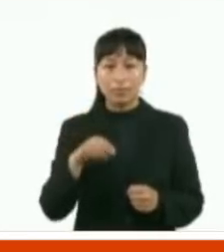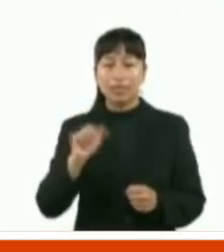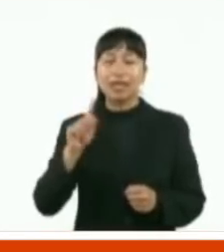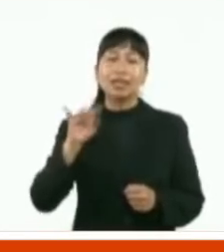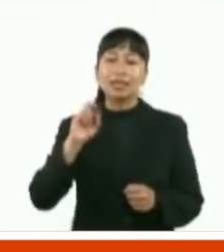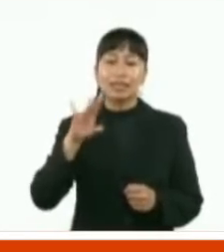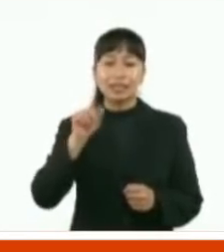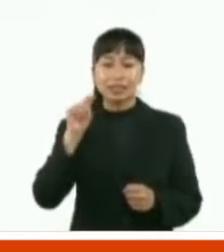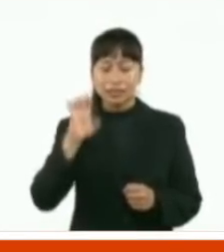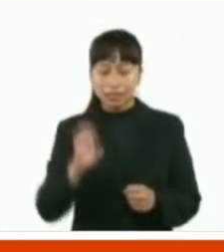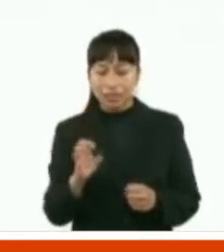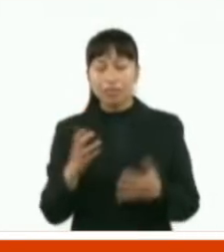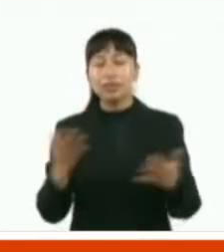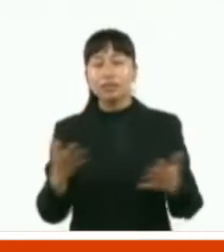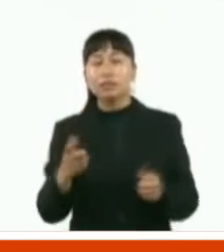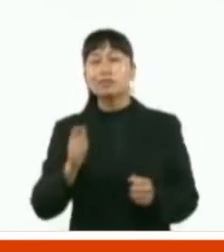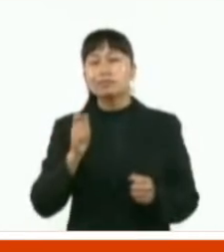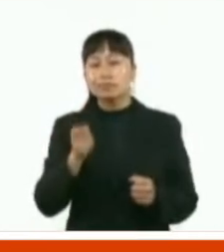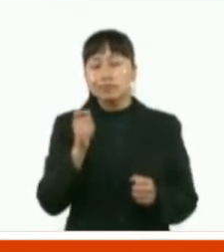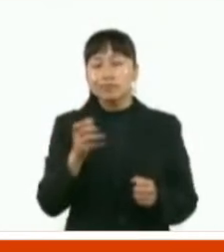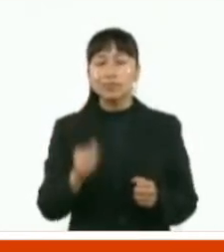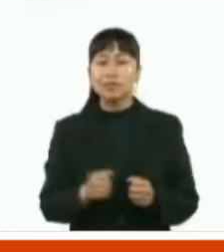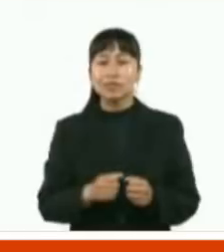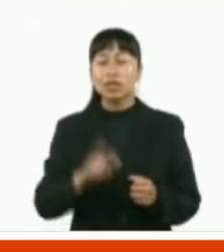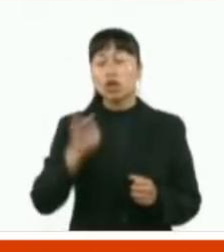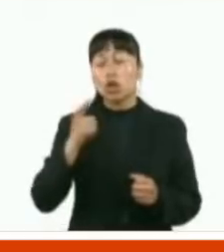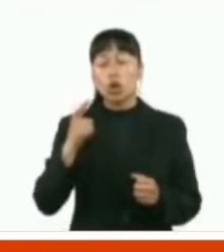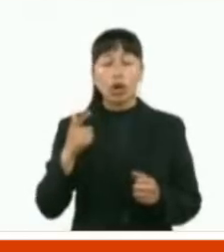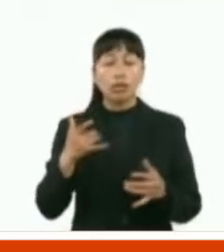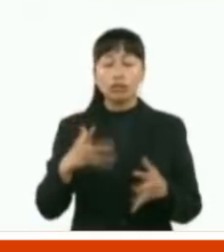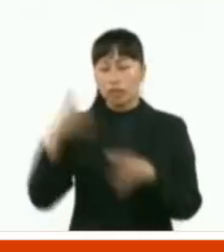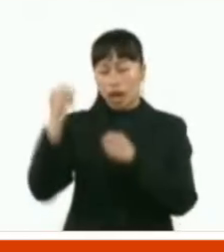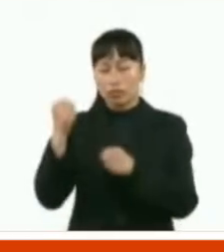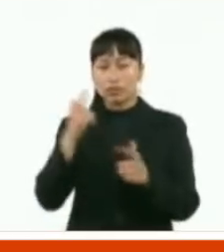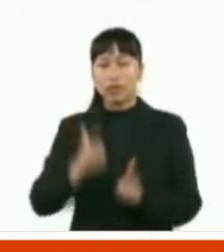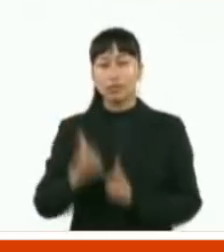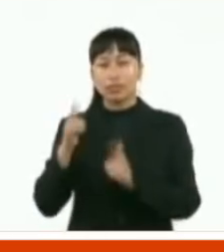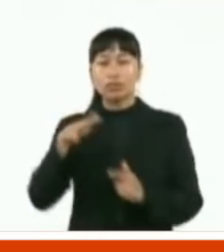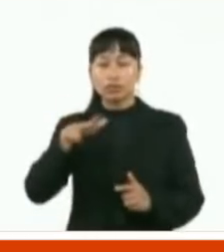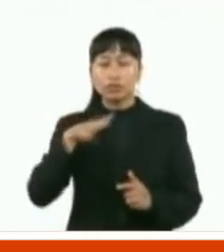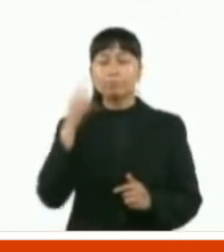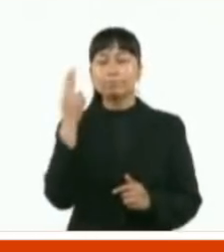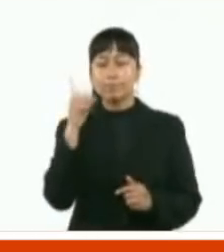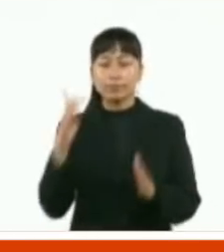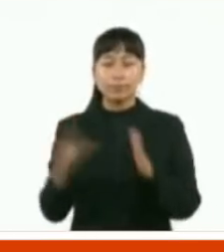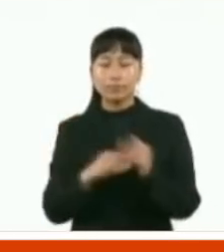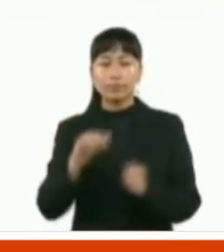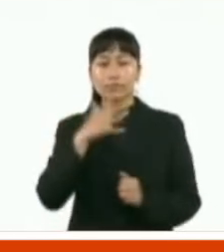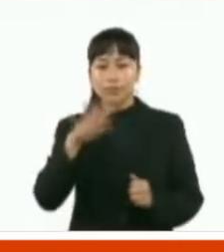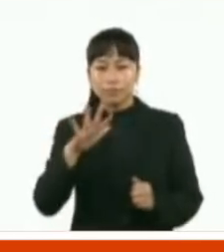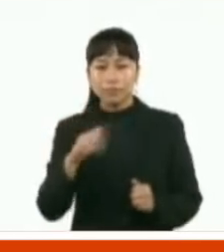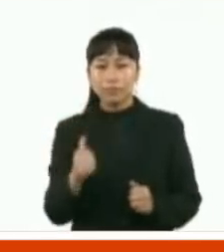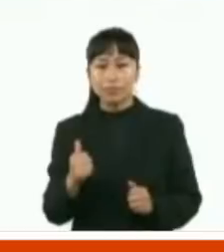Triste nos remite directamente al inicio de la lucha armada aquel 18 de noviembre de 1910.